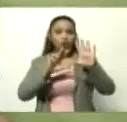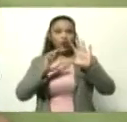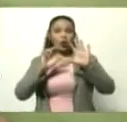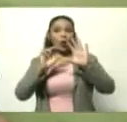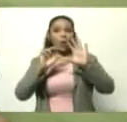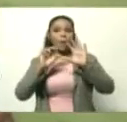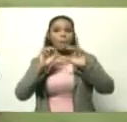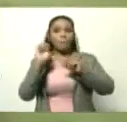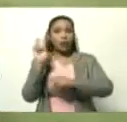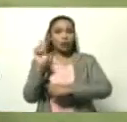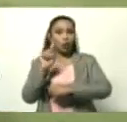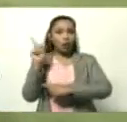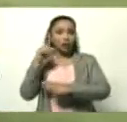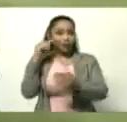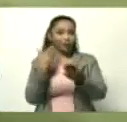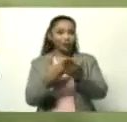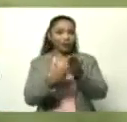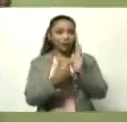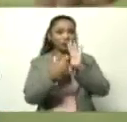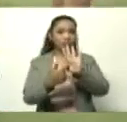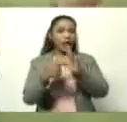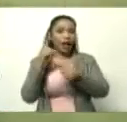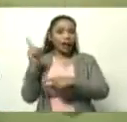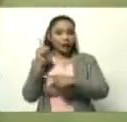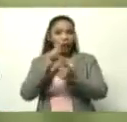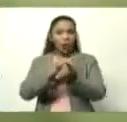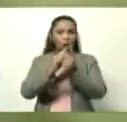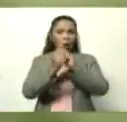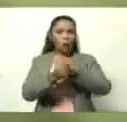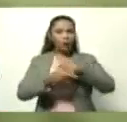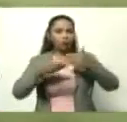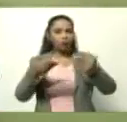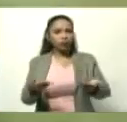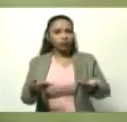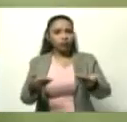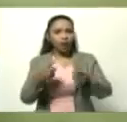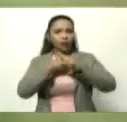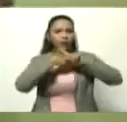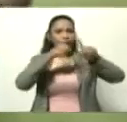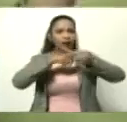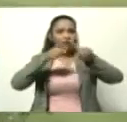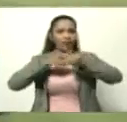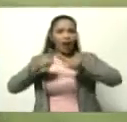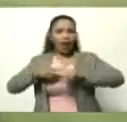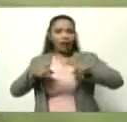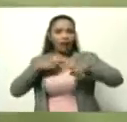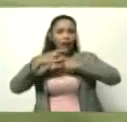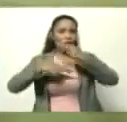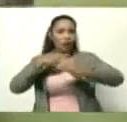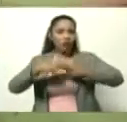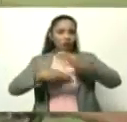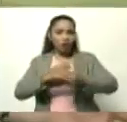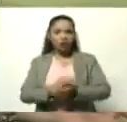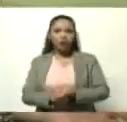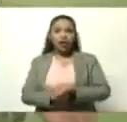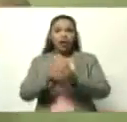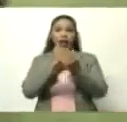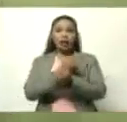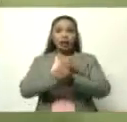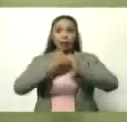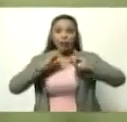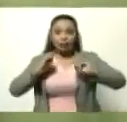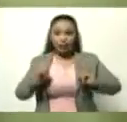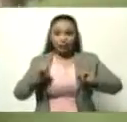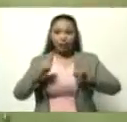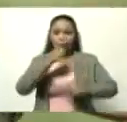evidencia una convergencia de diversos revolucionarios independentistas